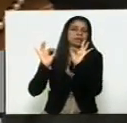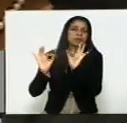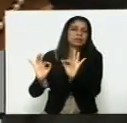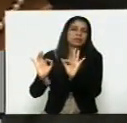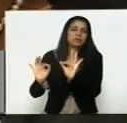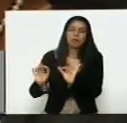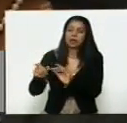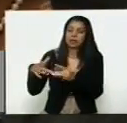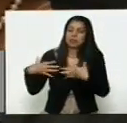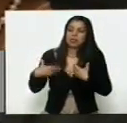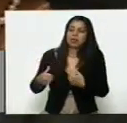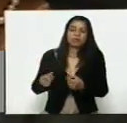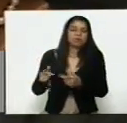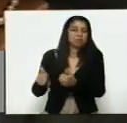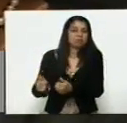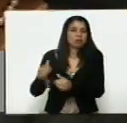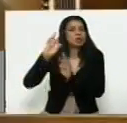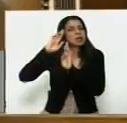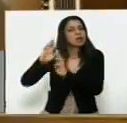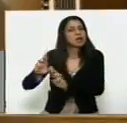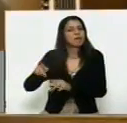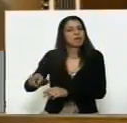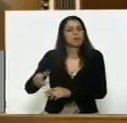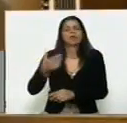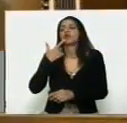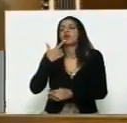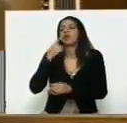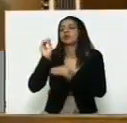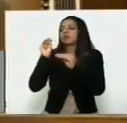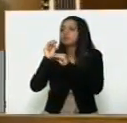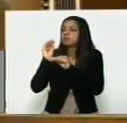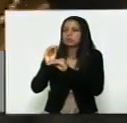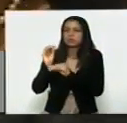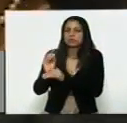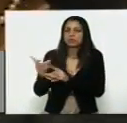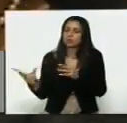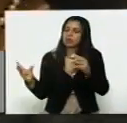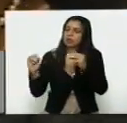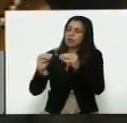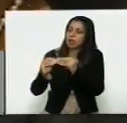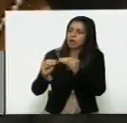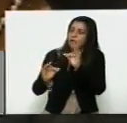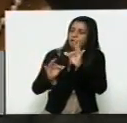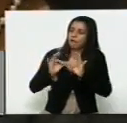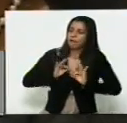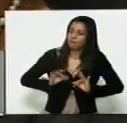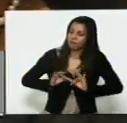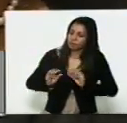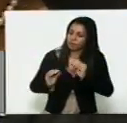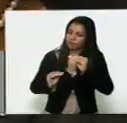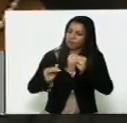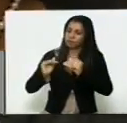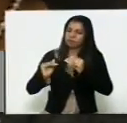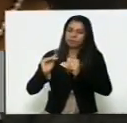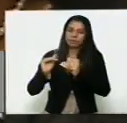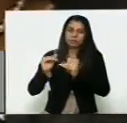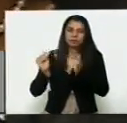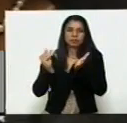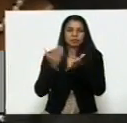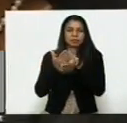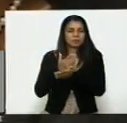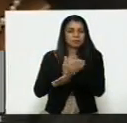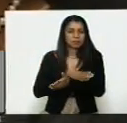personas sanas, respetando y garantizando su adaptación fisiológica al nuevo ambiente.